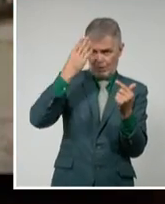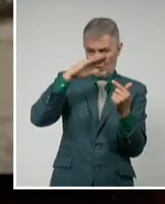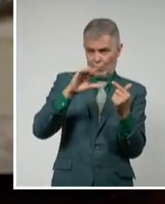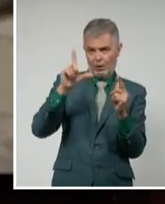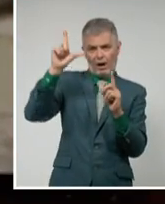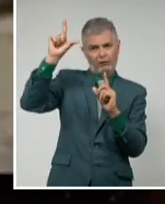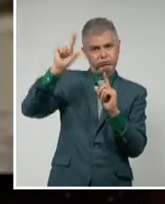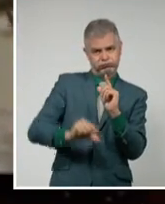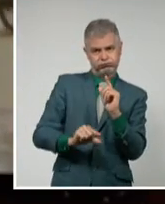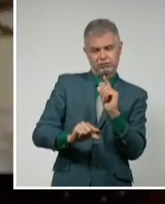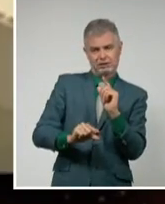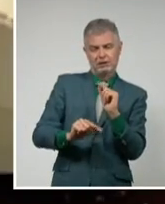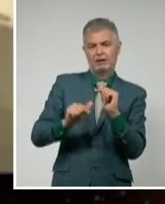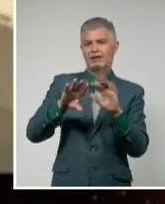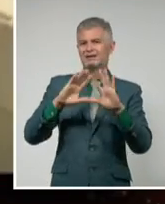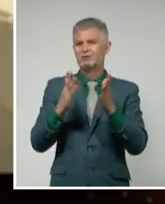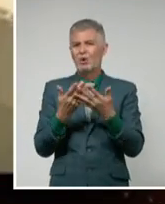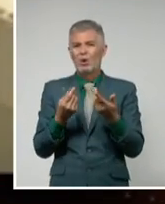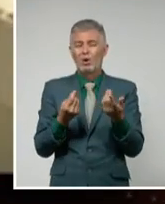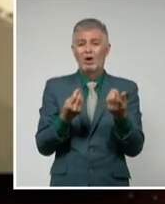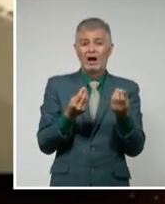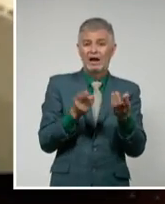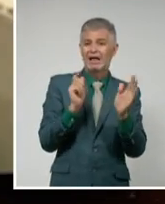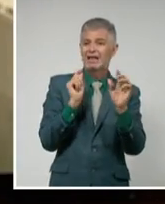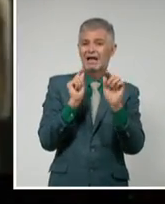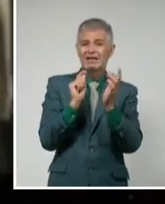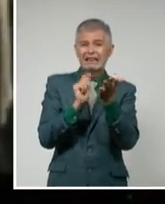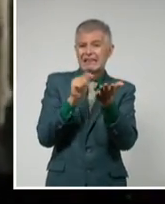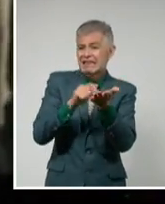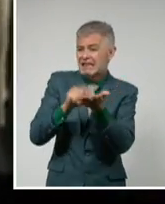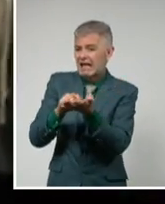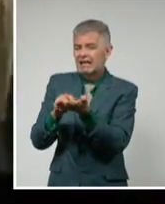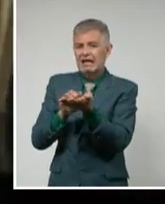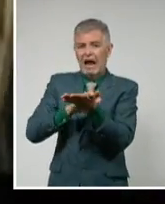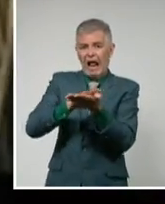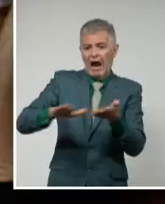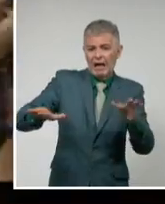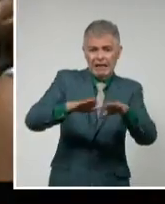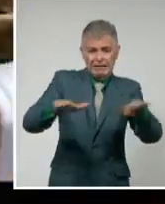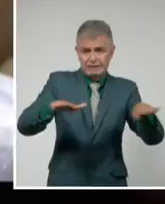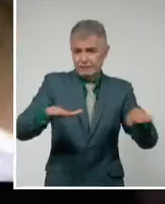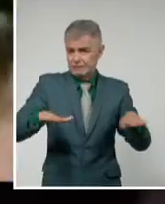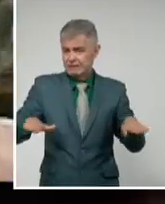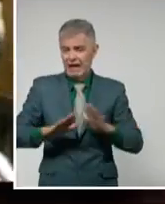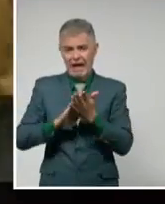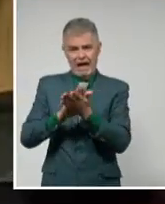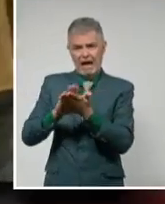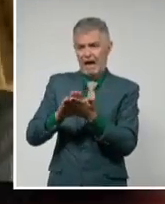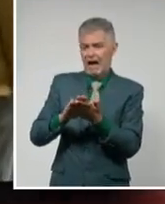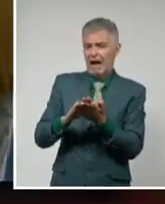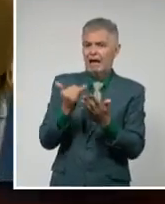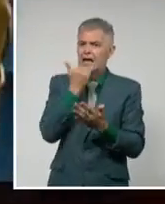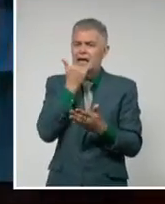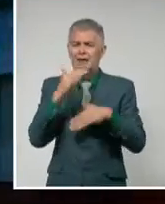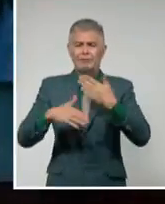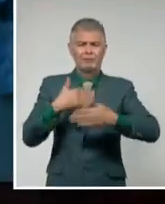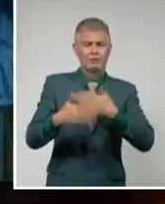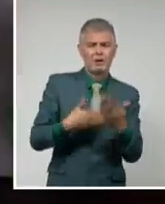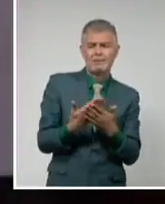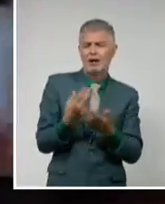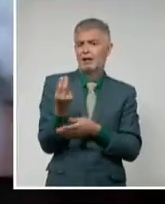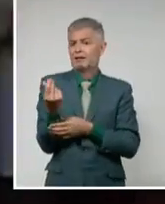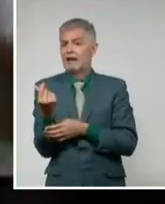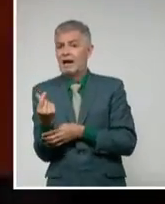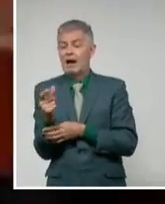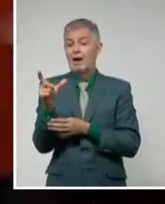años. Desabastecimiento de los mercados minoristas, fuertes desequilibrios monetarios y la pérdida del poder adquisitivo del